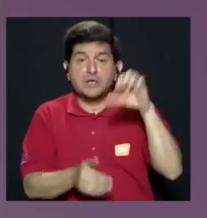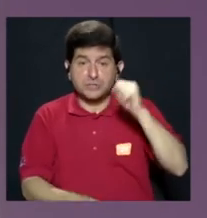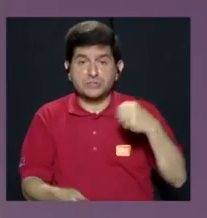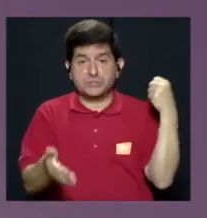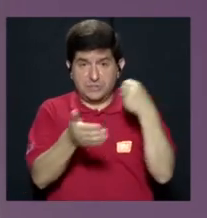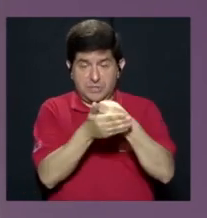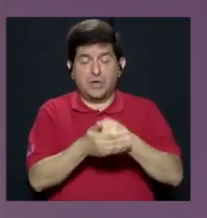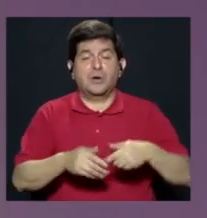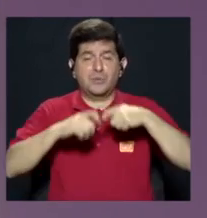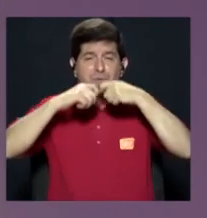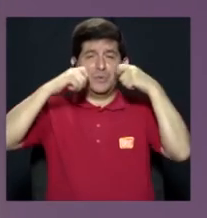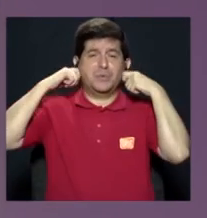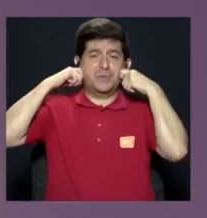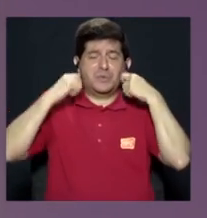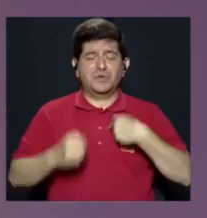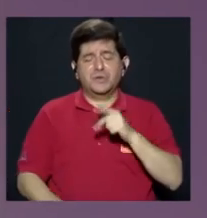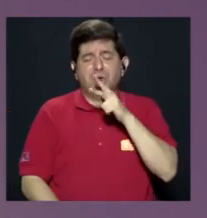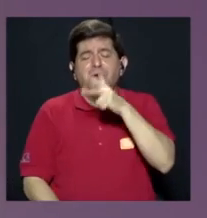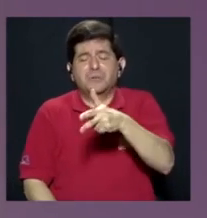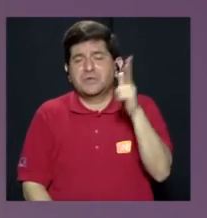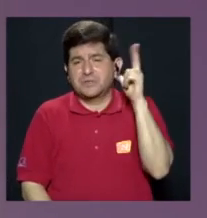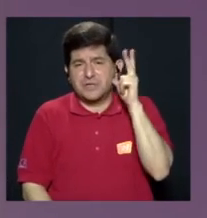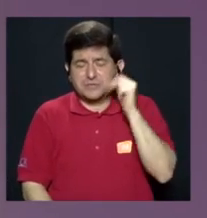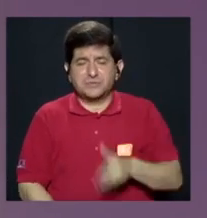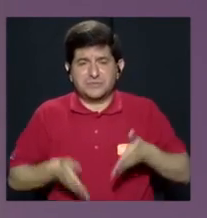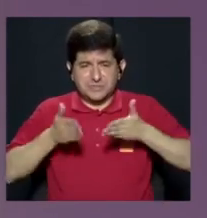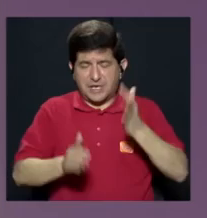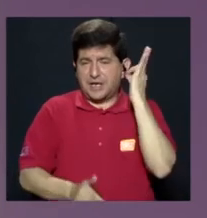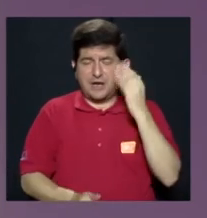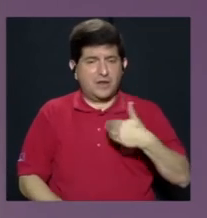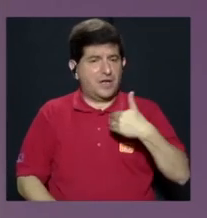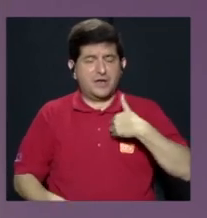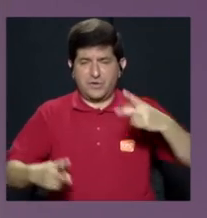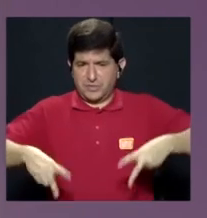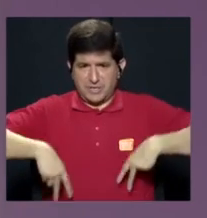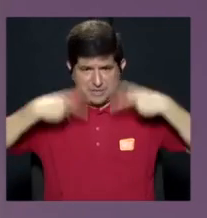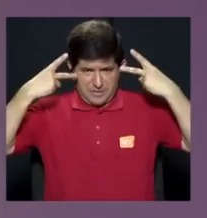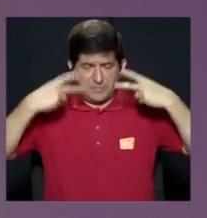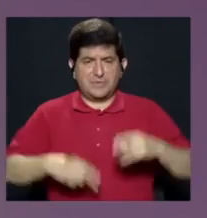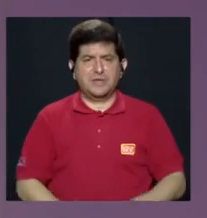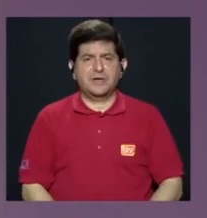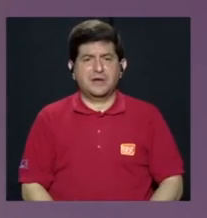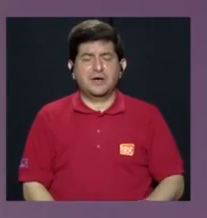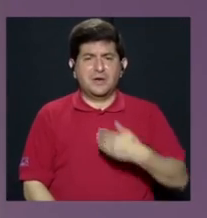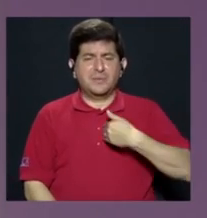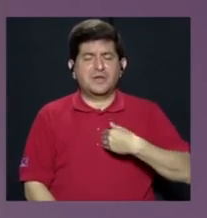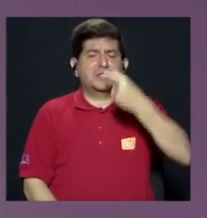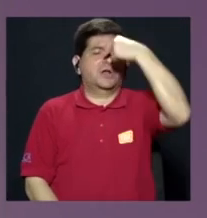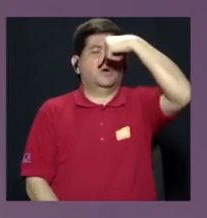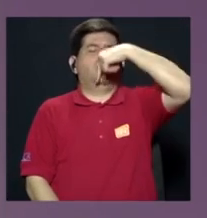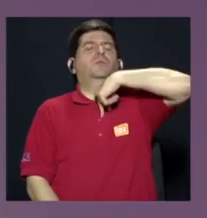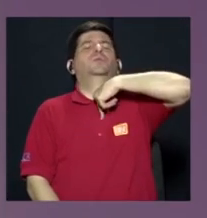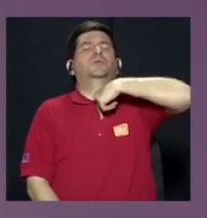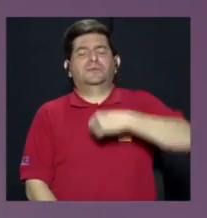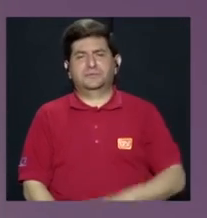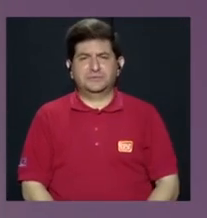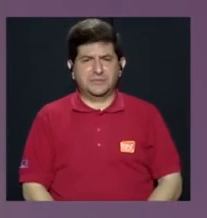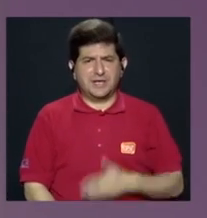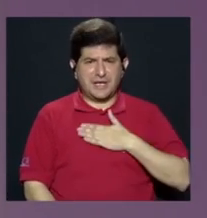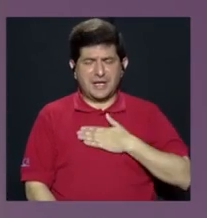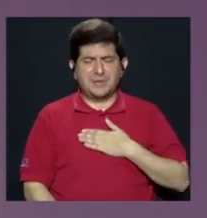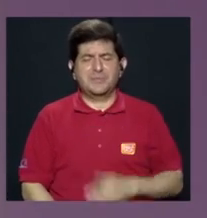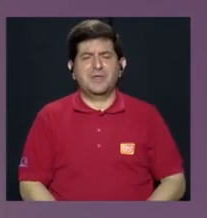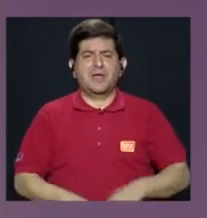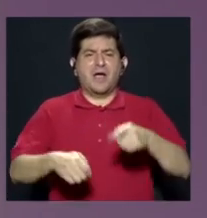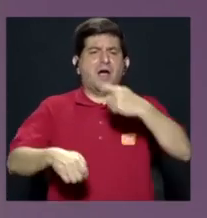trapo en la cara lleno de vomitada. Yo me vomité cuando escuché que mi hija ya no estaba con vida porque tenía unos tubos, en la boca. Entonces me pegaron con un trapo